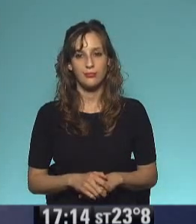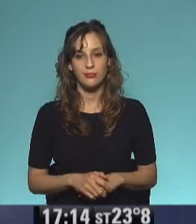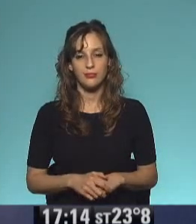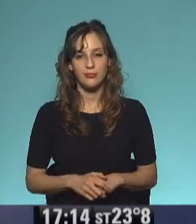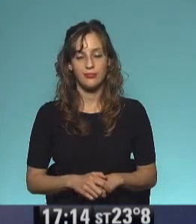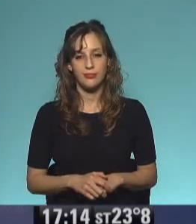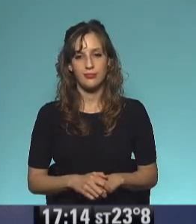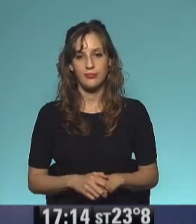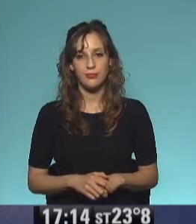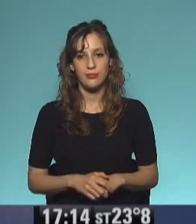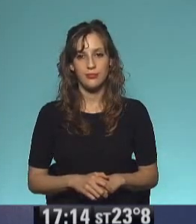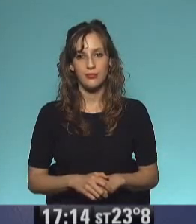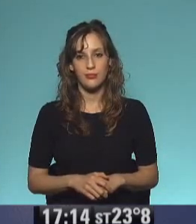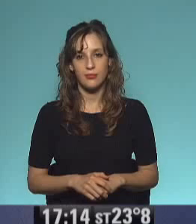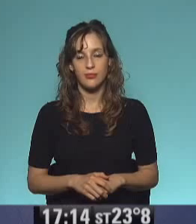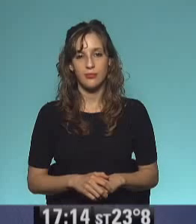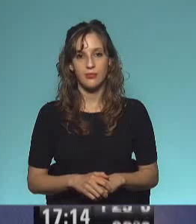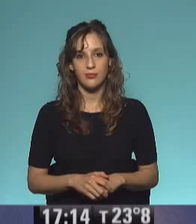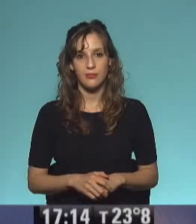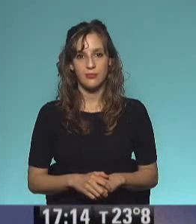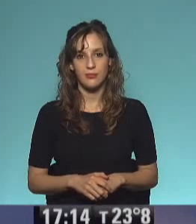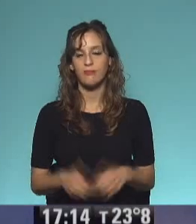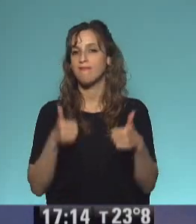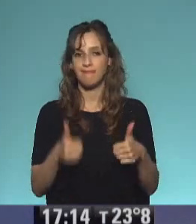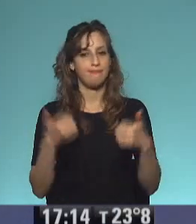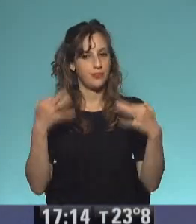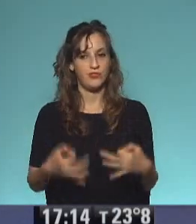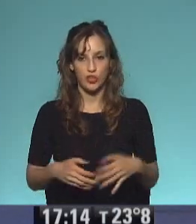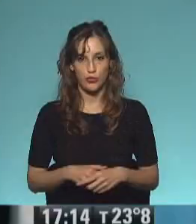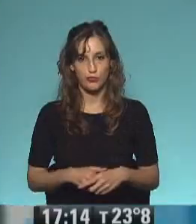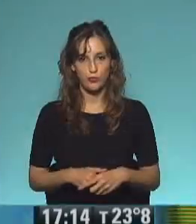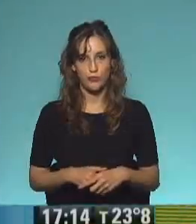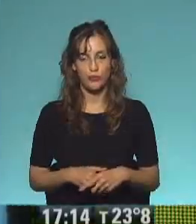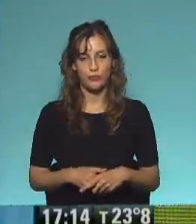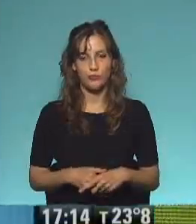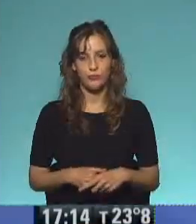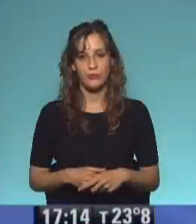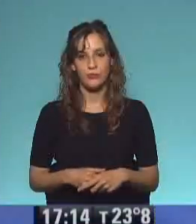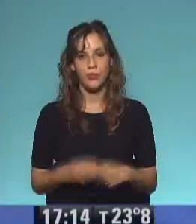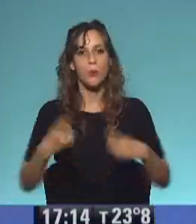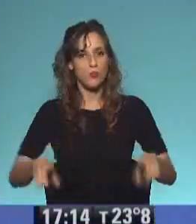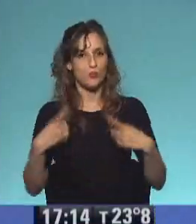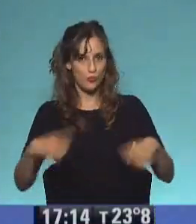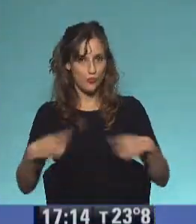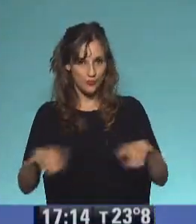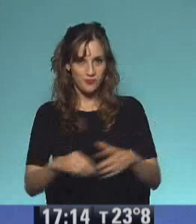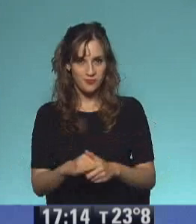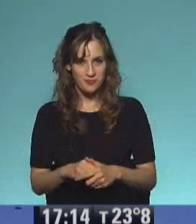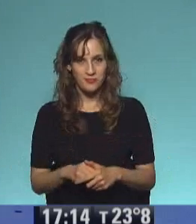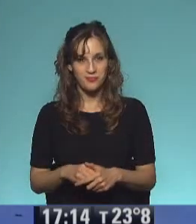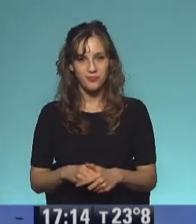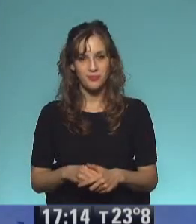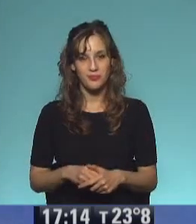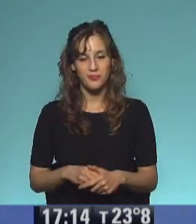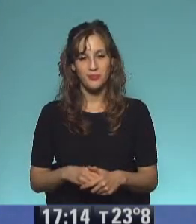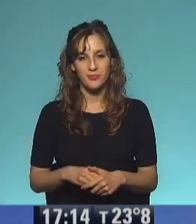piernas. Hoy vine entrenadísimo porque todas las mañanas me levanto y entreno ahora, así que. Vamos en casa, ¿eh? Vueltita con los talones